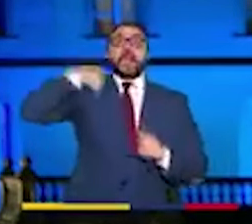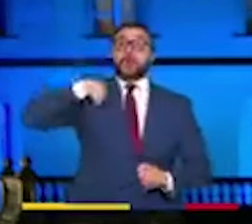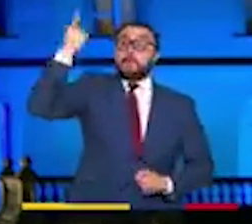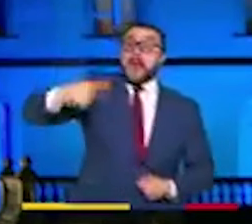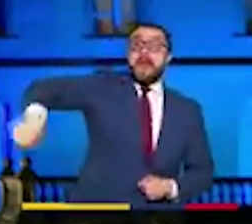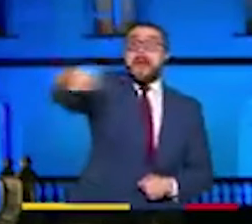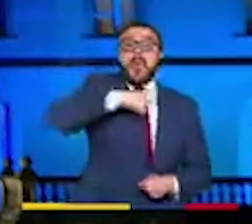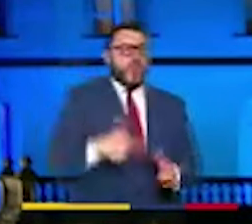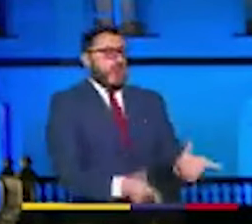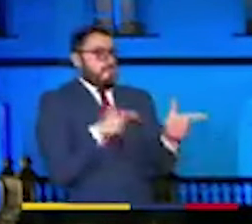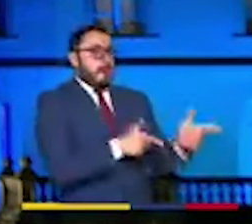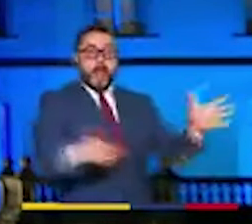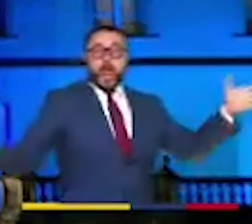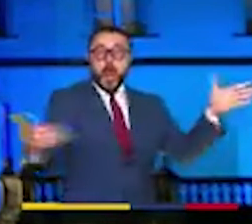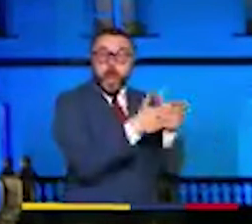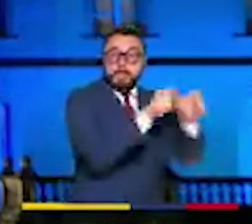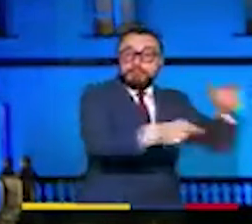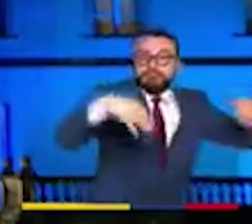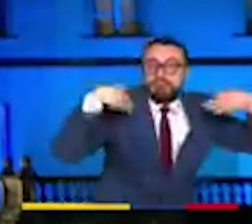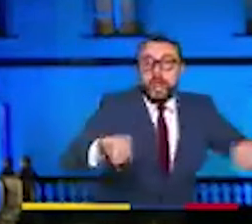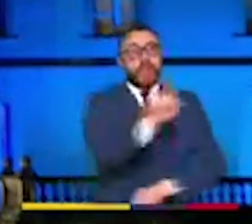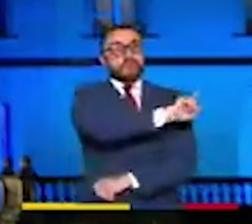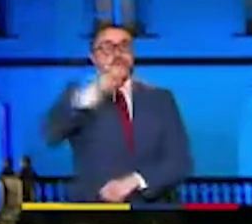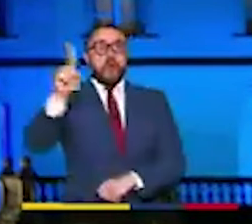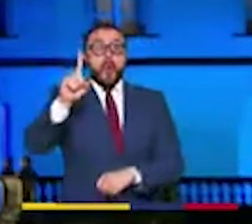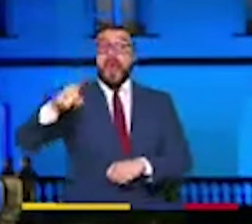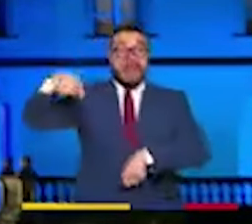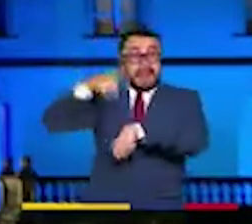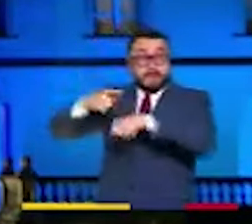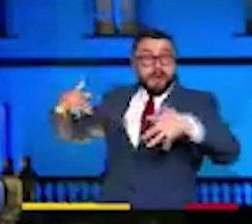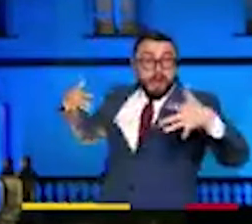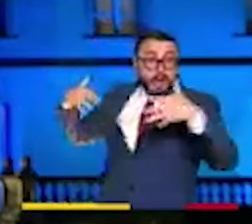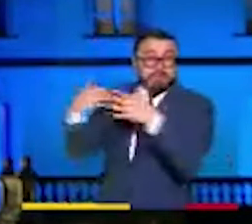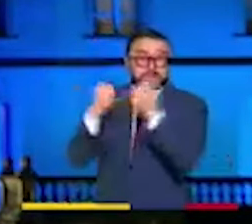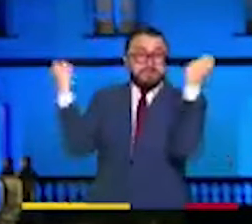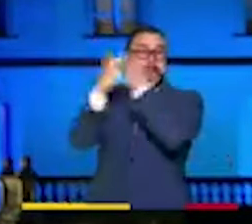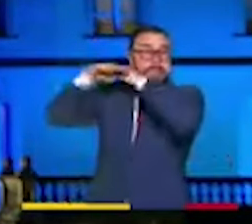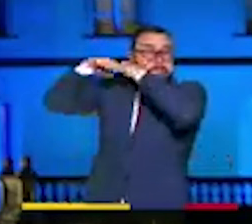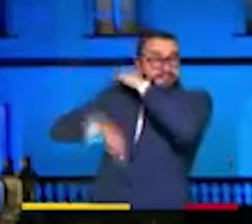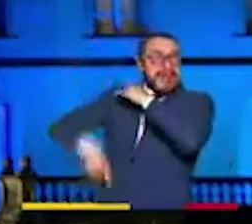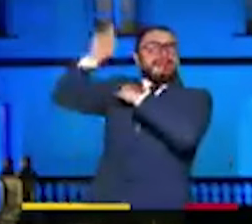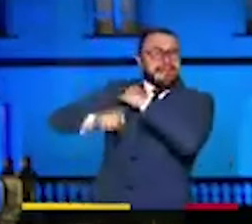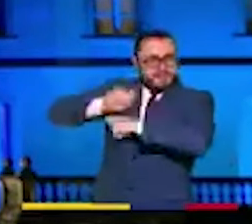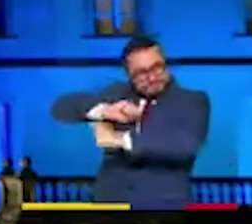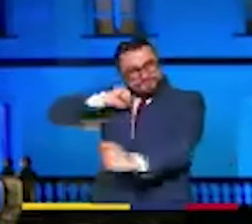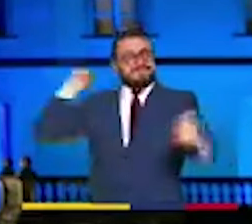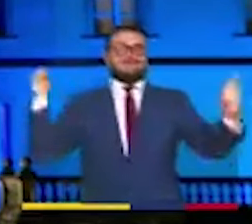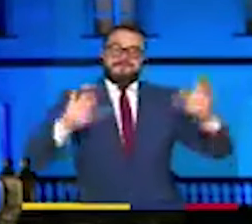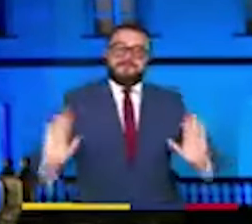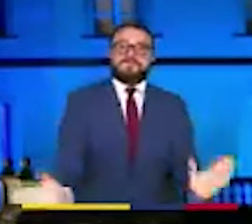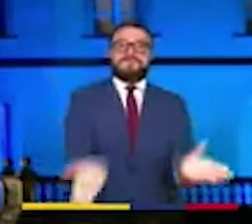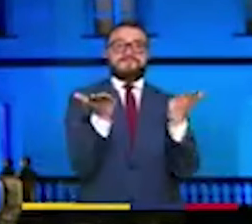pueblo. Los tiempos de la inequidad y la violencia deben cesar en Colombia. La decisión de